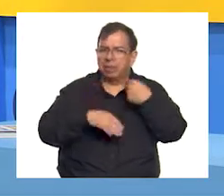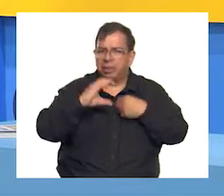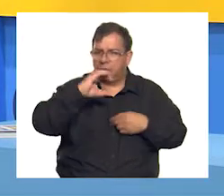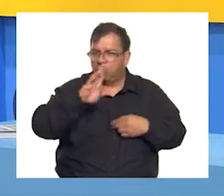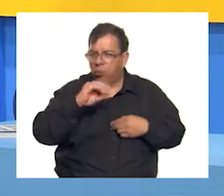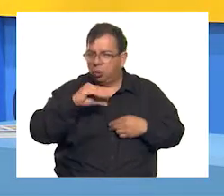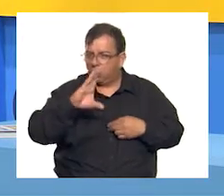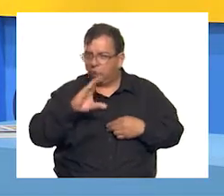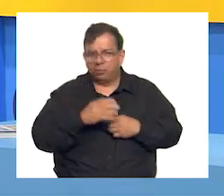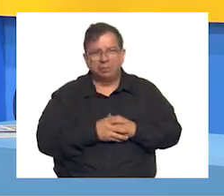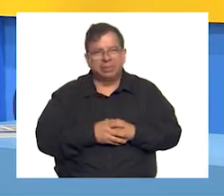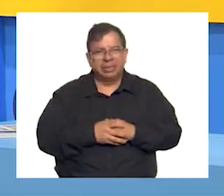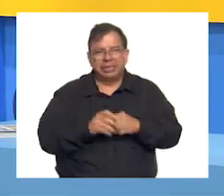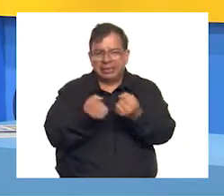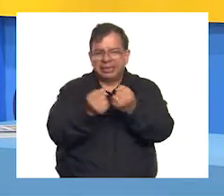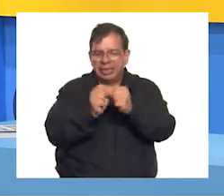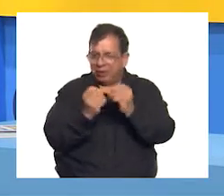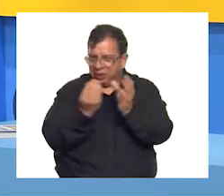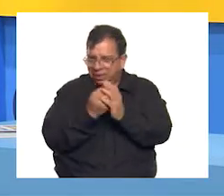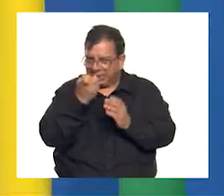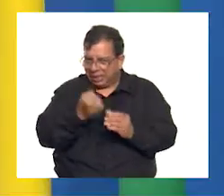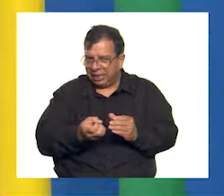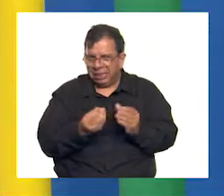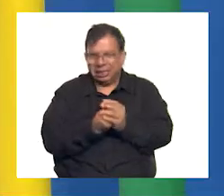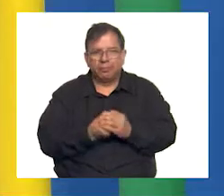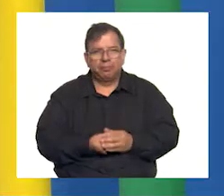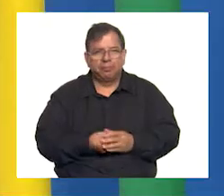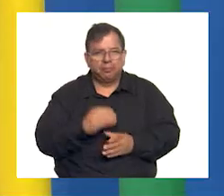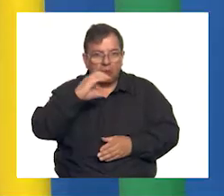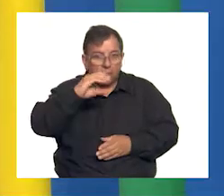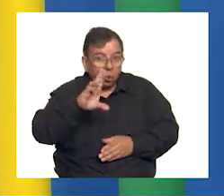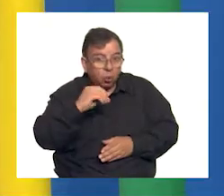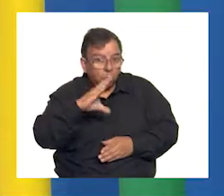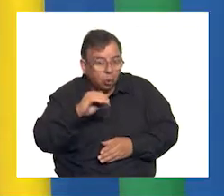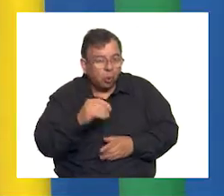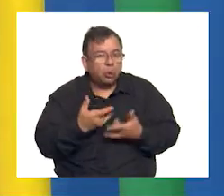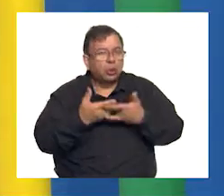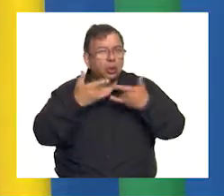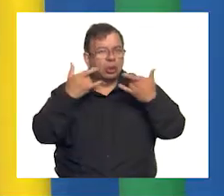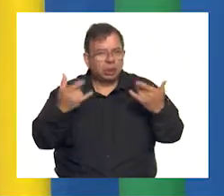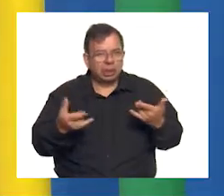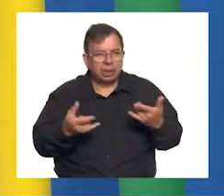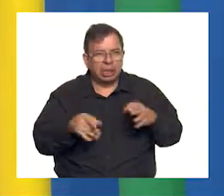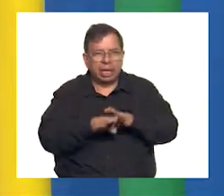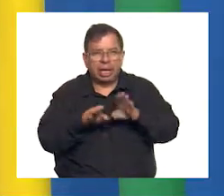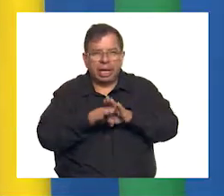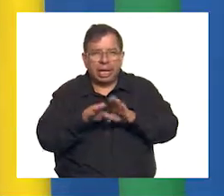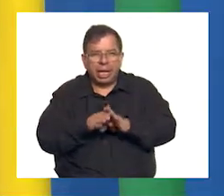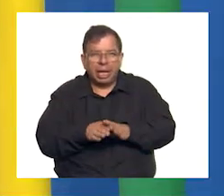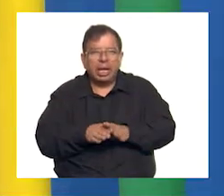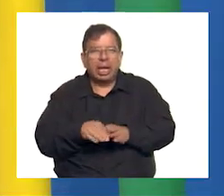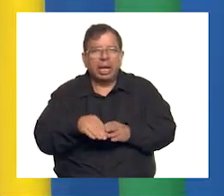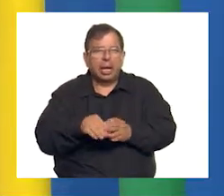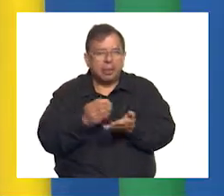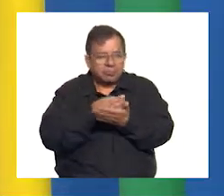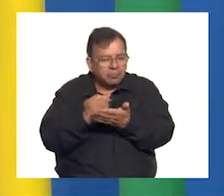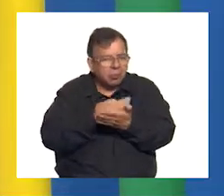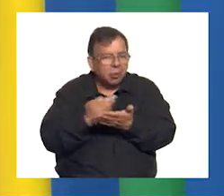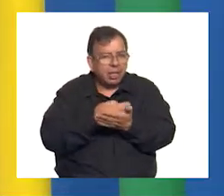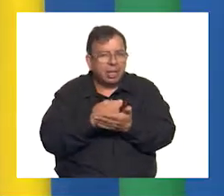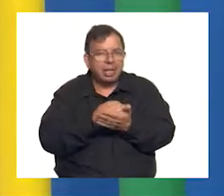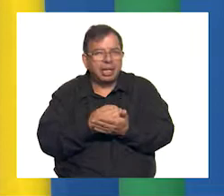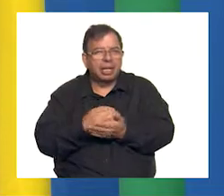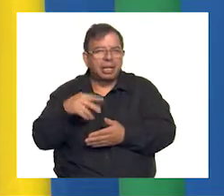Cucú, al salón de clases de Aprende en Casa. El Cucú nos va a contar la leyenda de la mulata de Córdoba, en Veracruz, y la